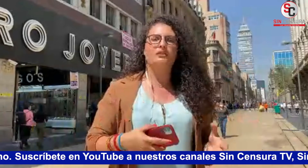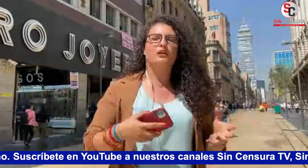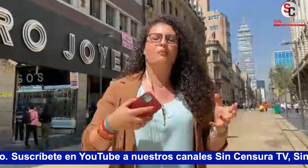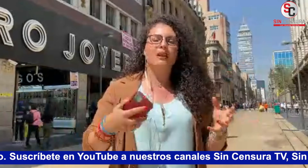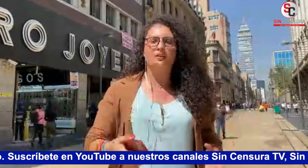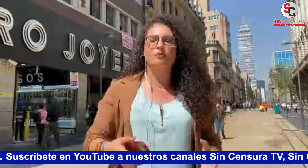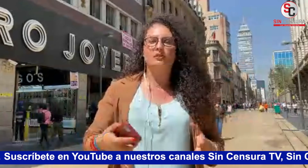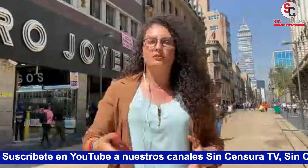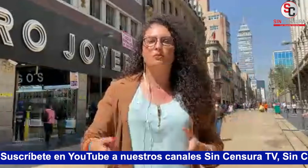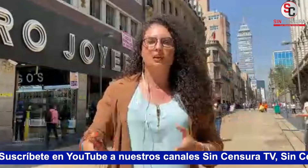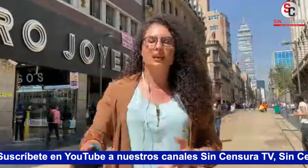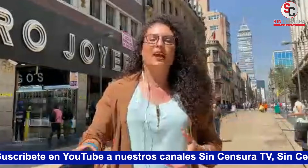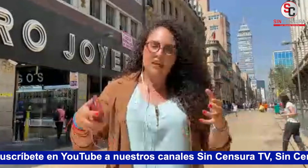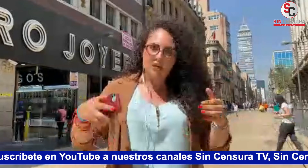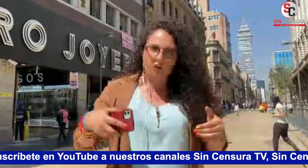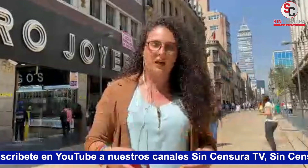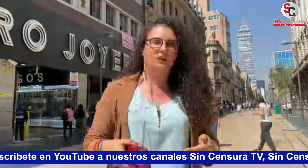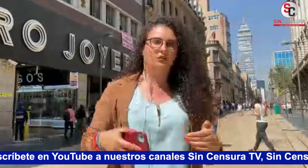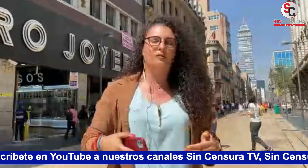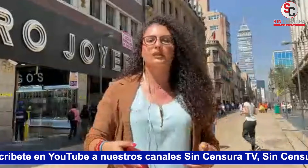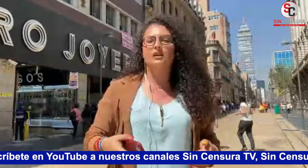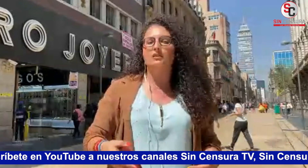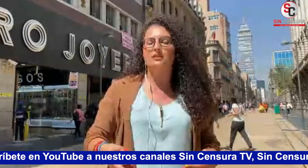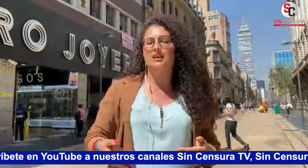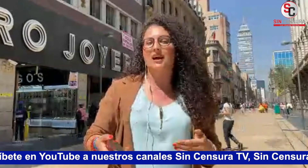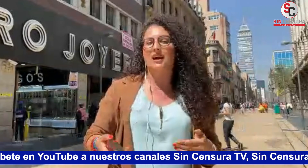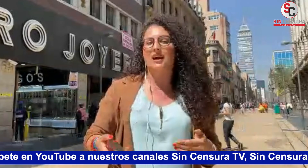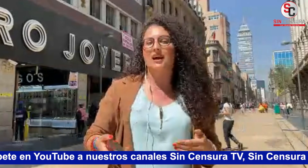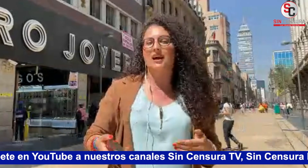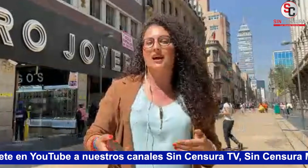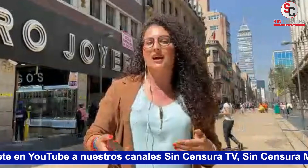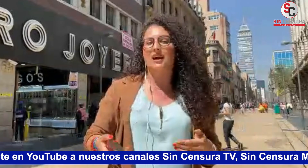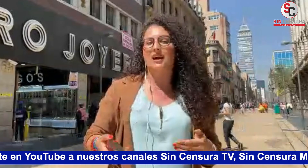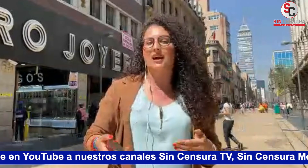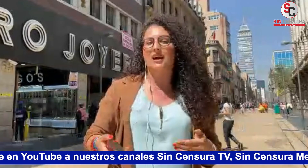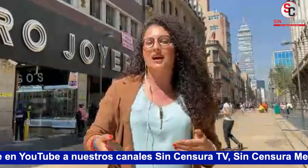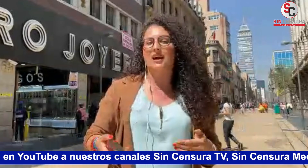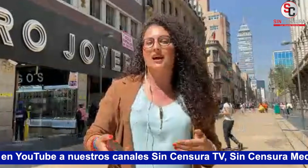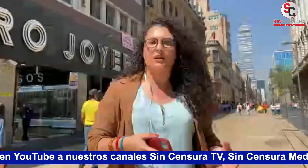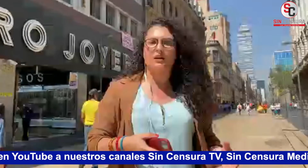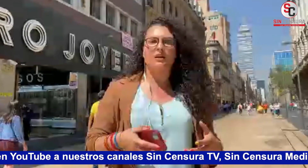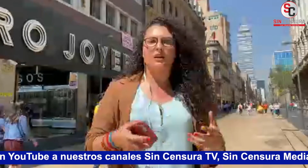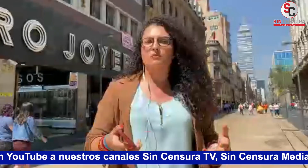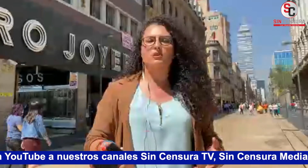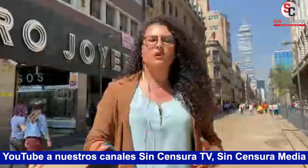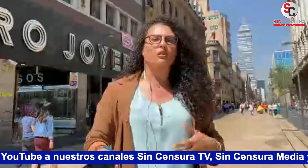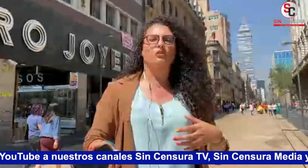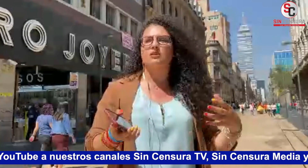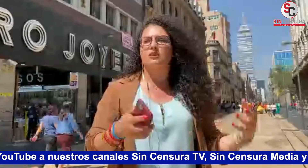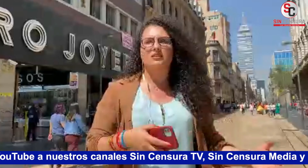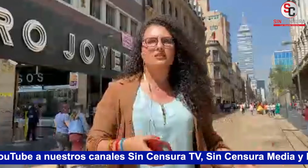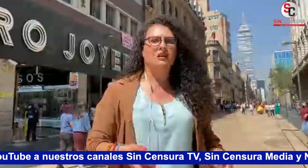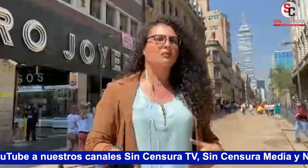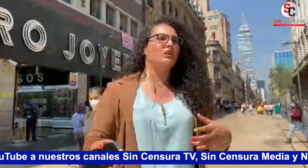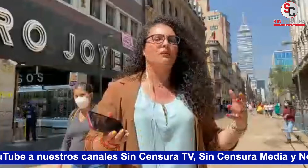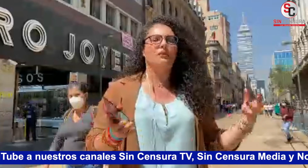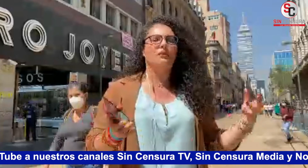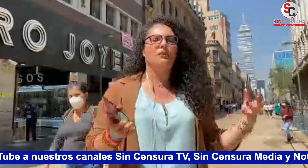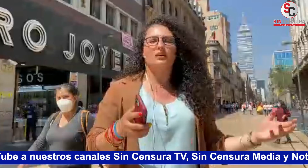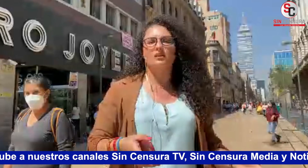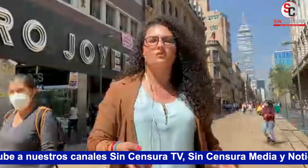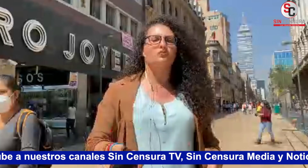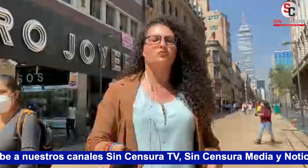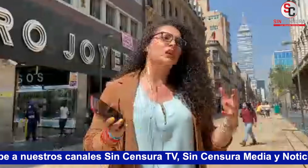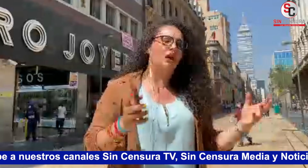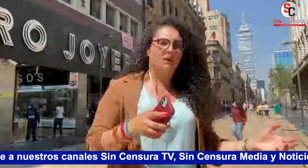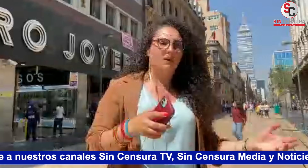que México ha estado peleando por esa soberanía y hoy actualmente lo está haciendo. En administraciones pasadas veíamos que todos los intereses era voltear a ver